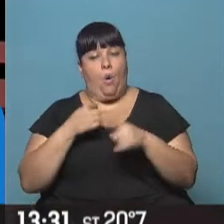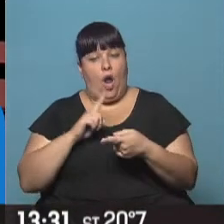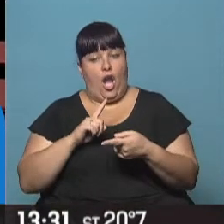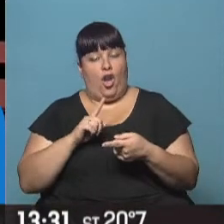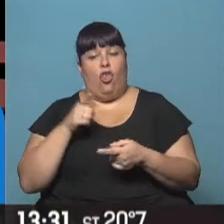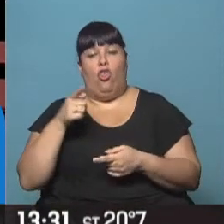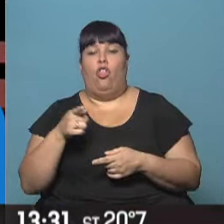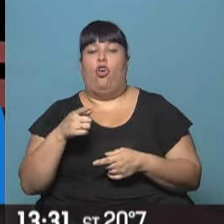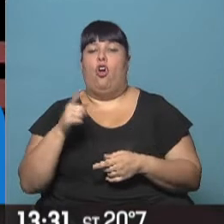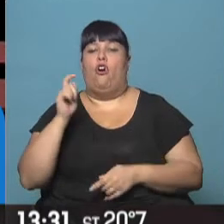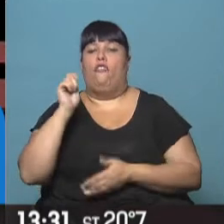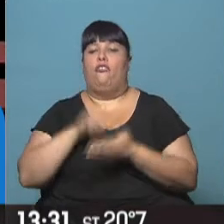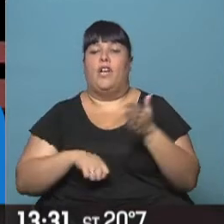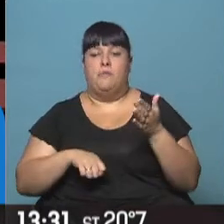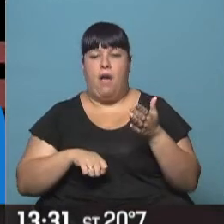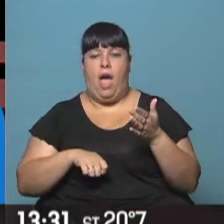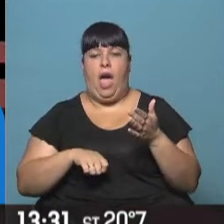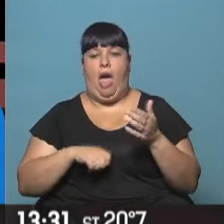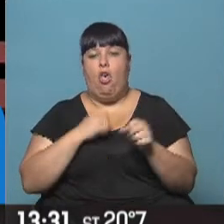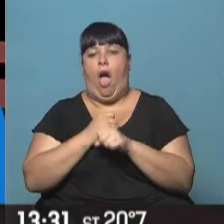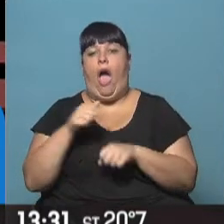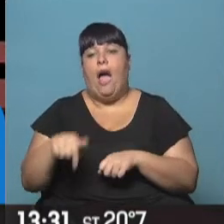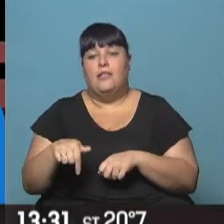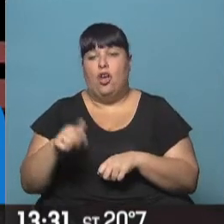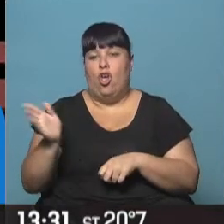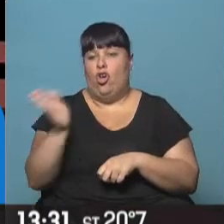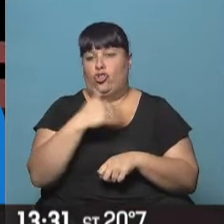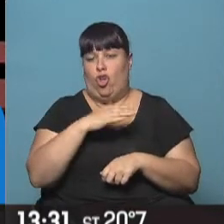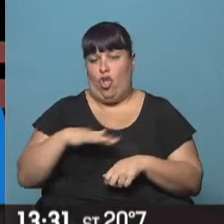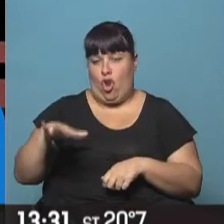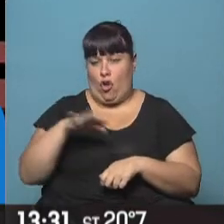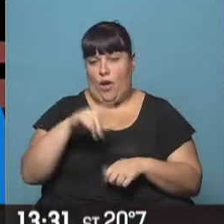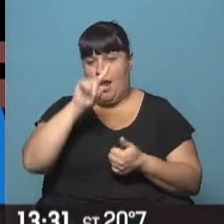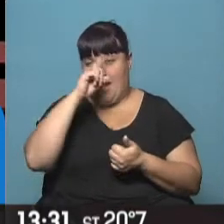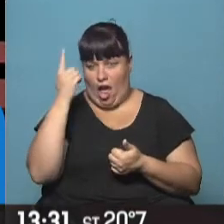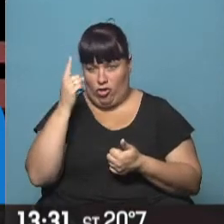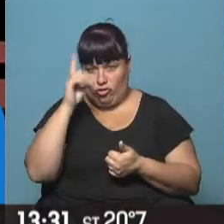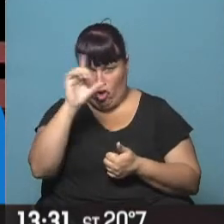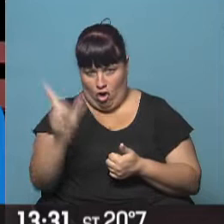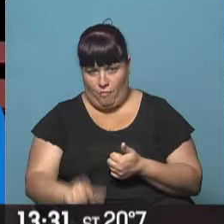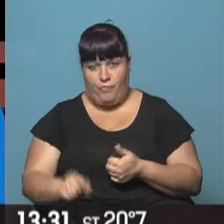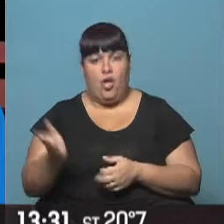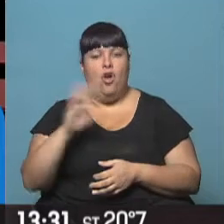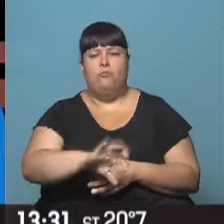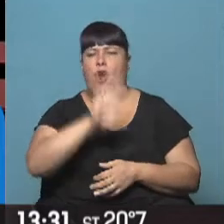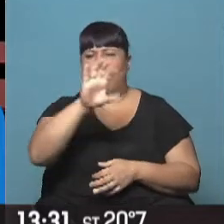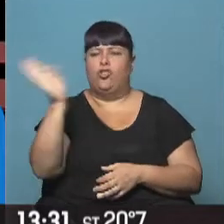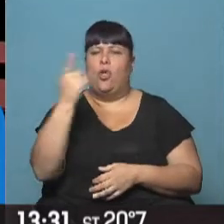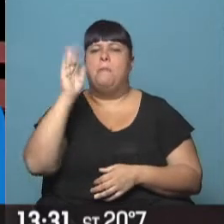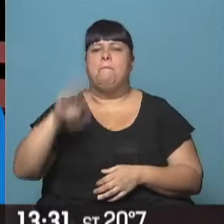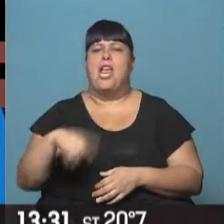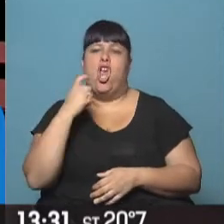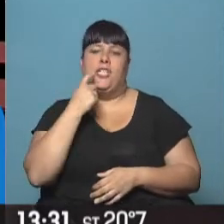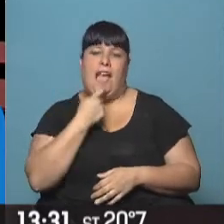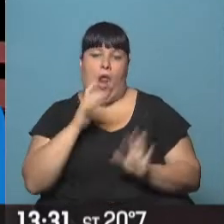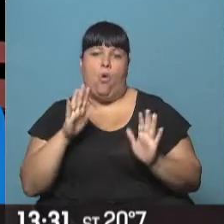El pacto ha sido suscripto hasta ahora por todos los distritos, por la Nación y todas las provincias, a excepción de San Luis, que